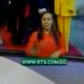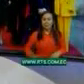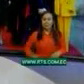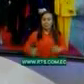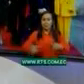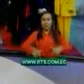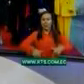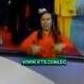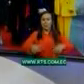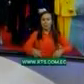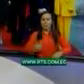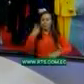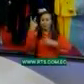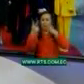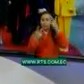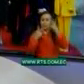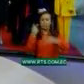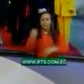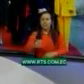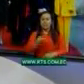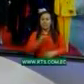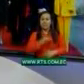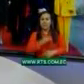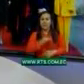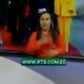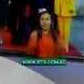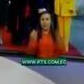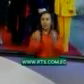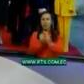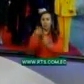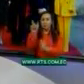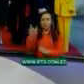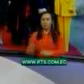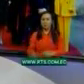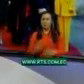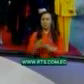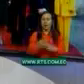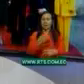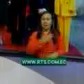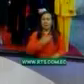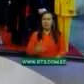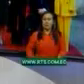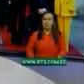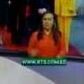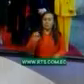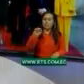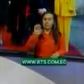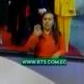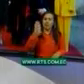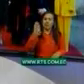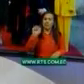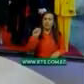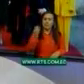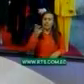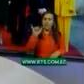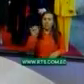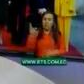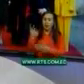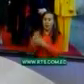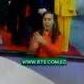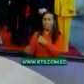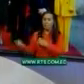Lenín Moreno, de visita en Chile, acordó con su homólogo Sebastián Piñera profundizar las relaciones bilaterales.